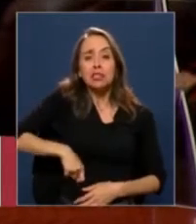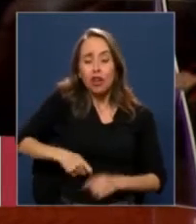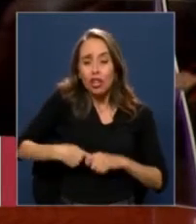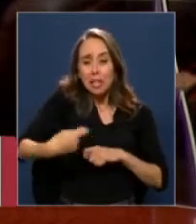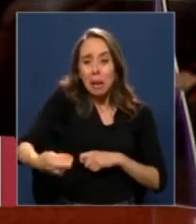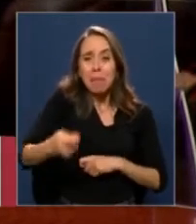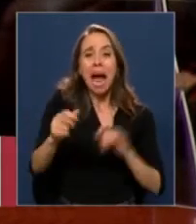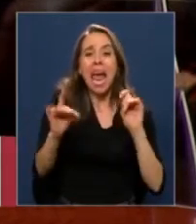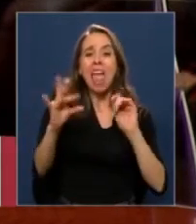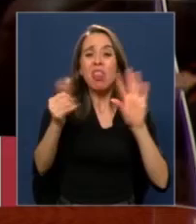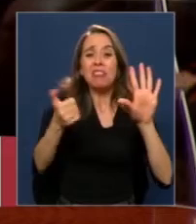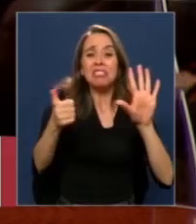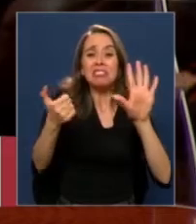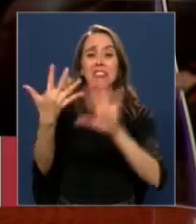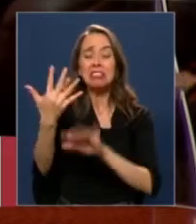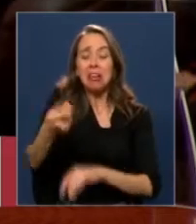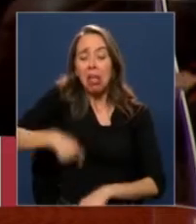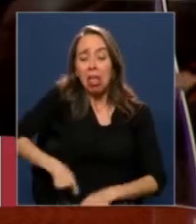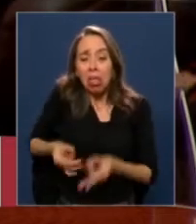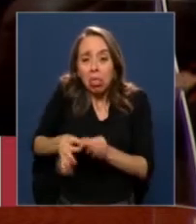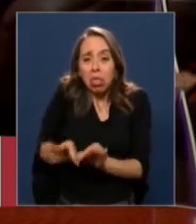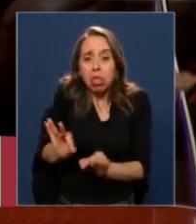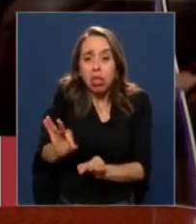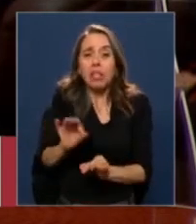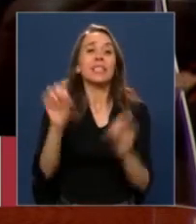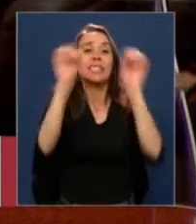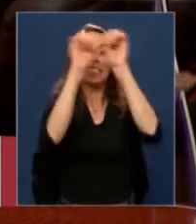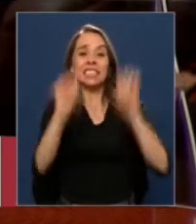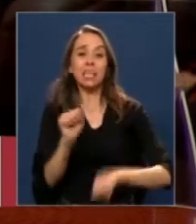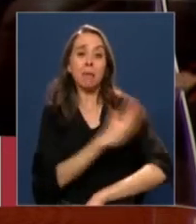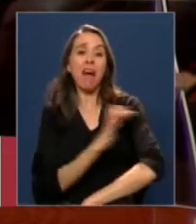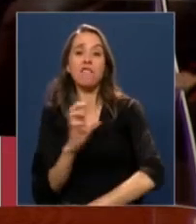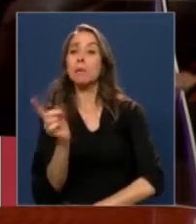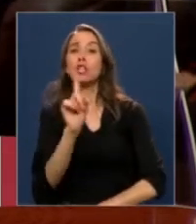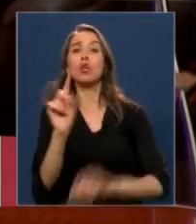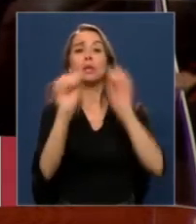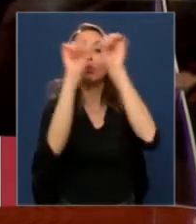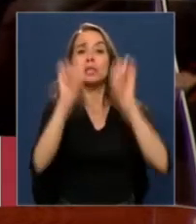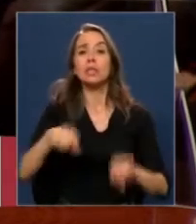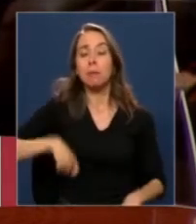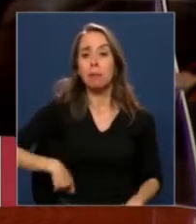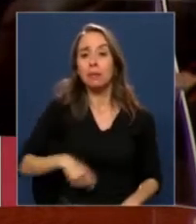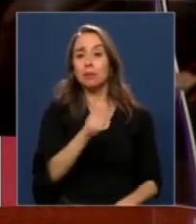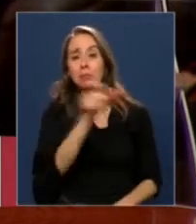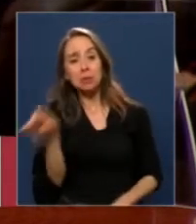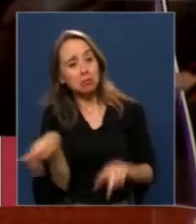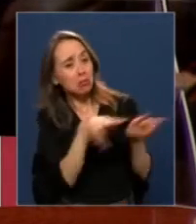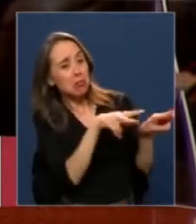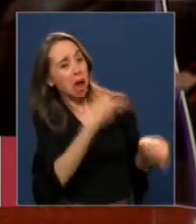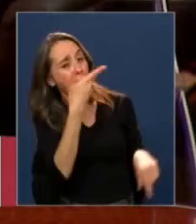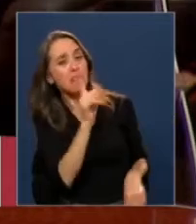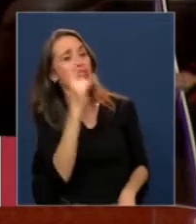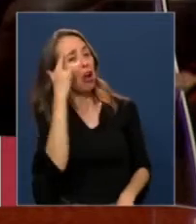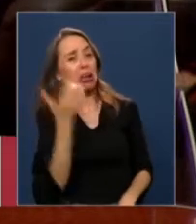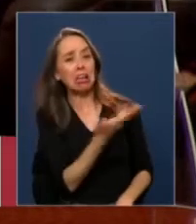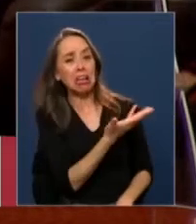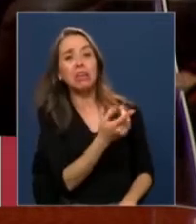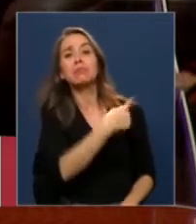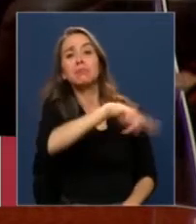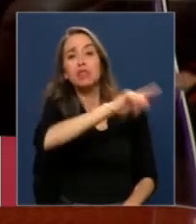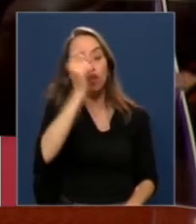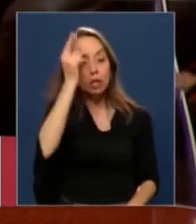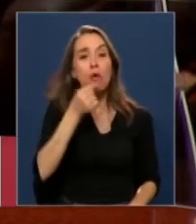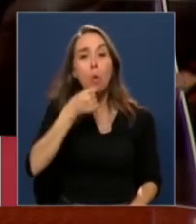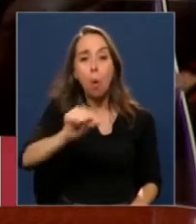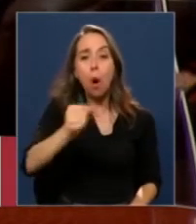miserables porque el sistema de fp no es un sistema de pensiones mire ya nadie les cree no entienden que